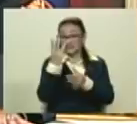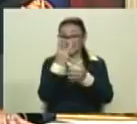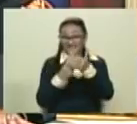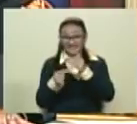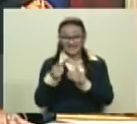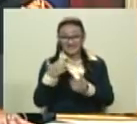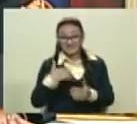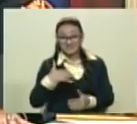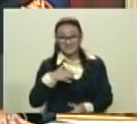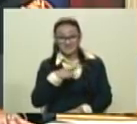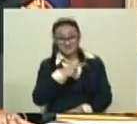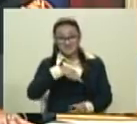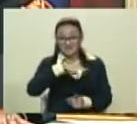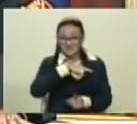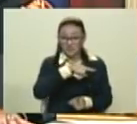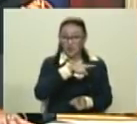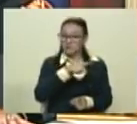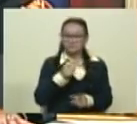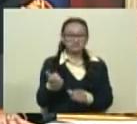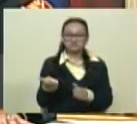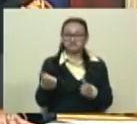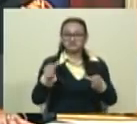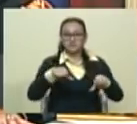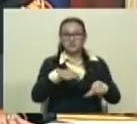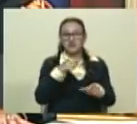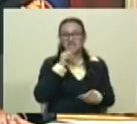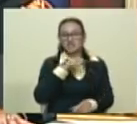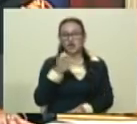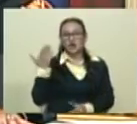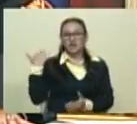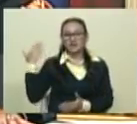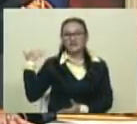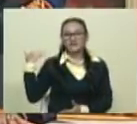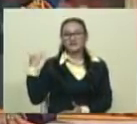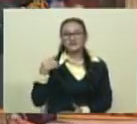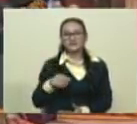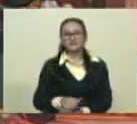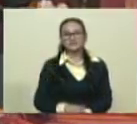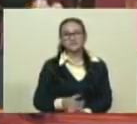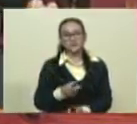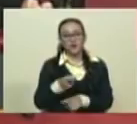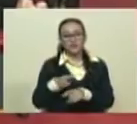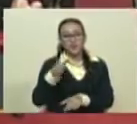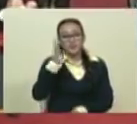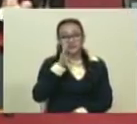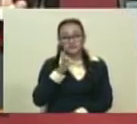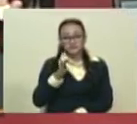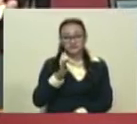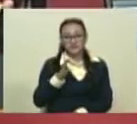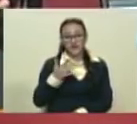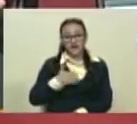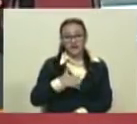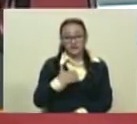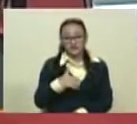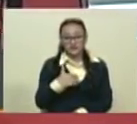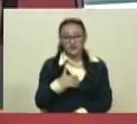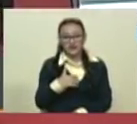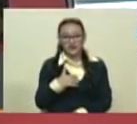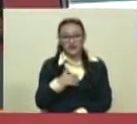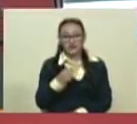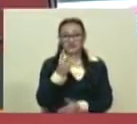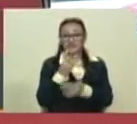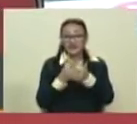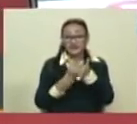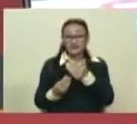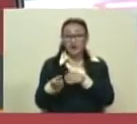ustedes verán. La Triple Alianza de los gobiernos de Paraguay, Brasil y Argentina, tres